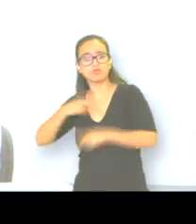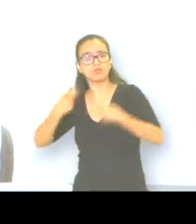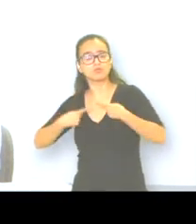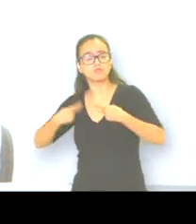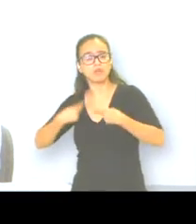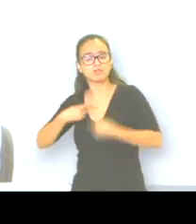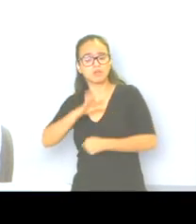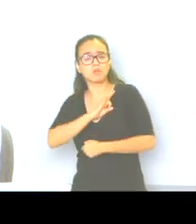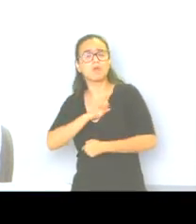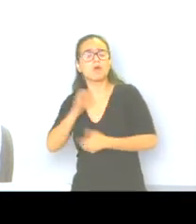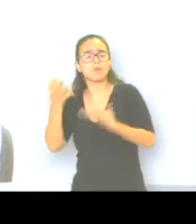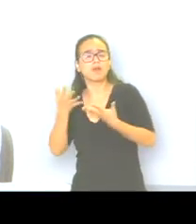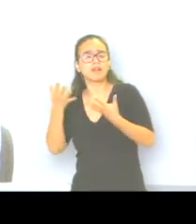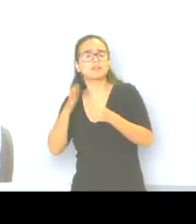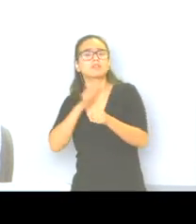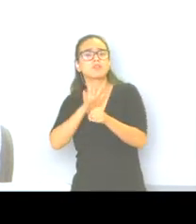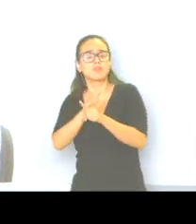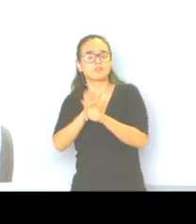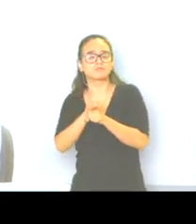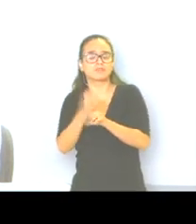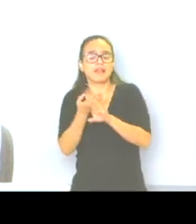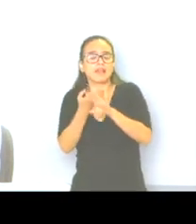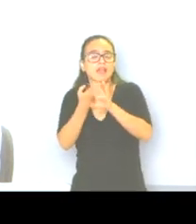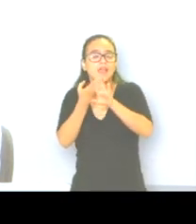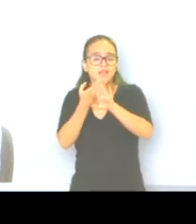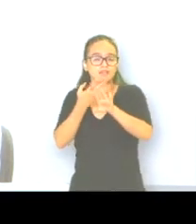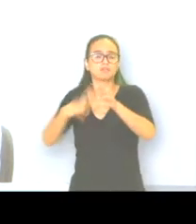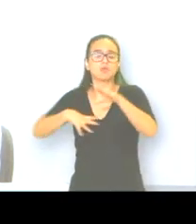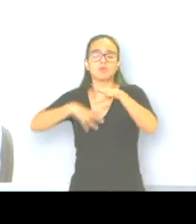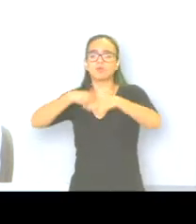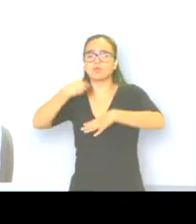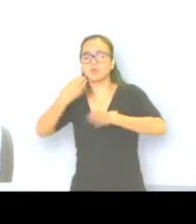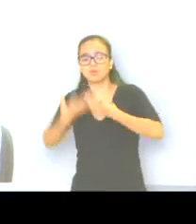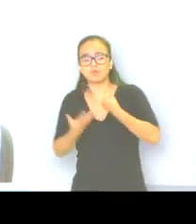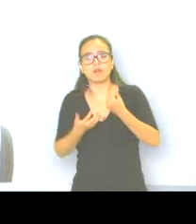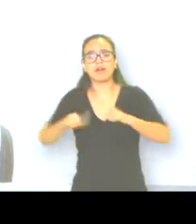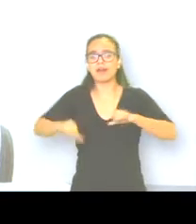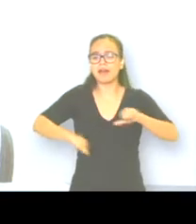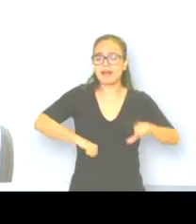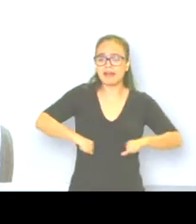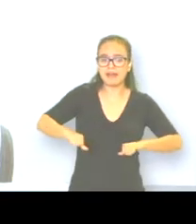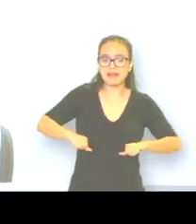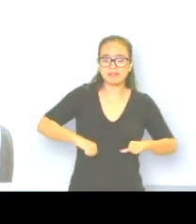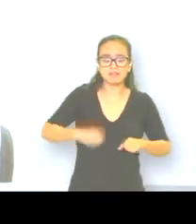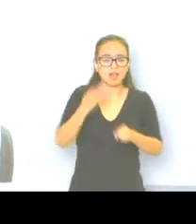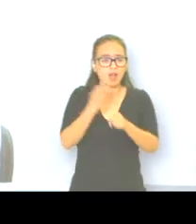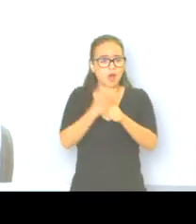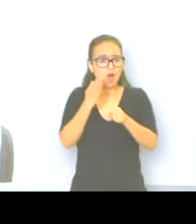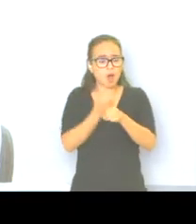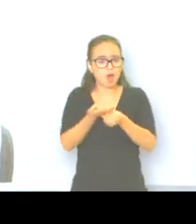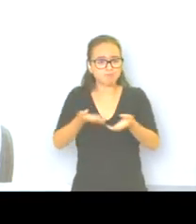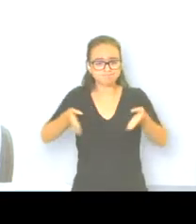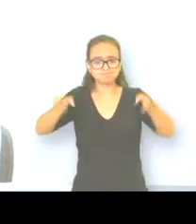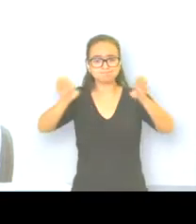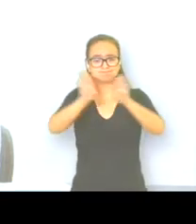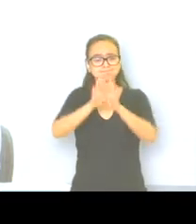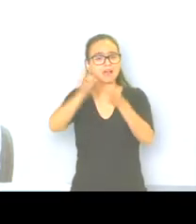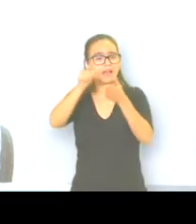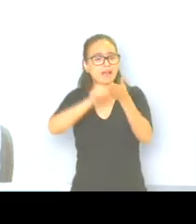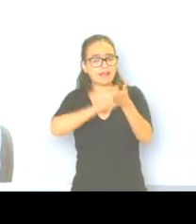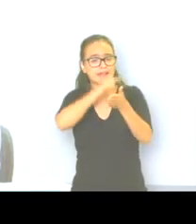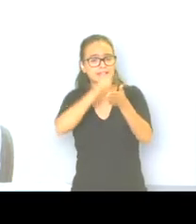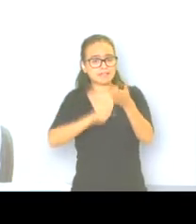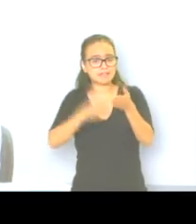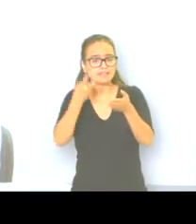y es evitar contagios, evitar realizar actividades que en este momento están